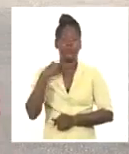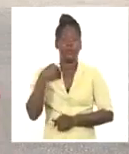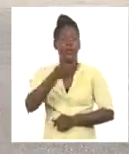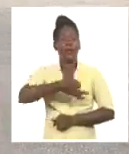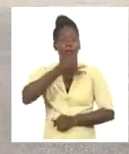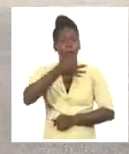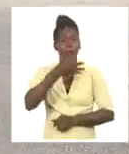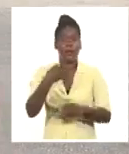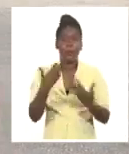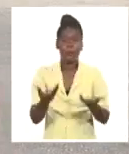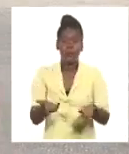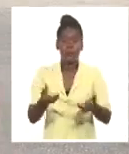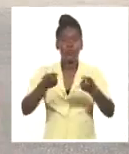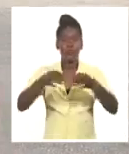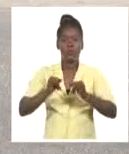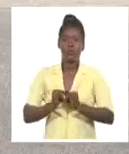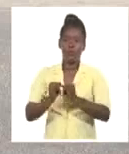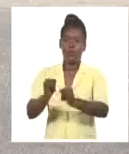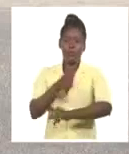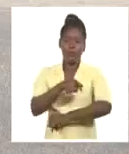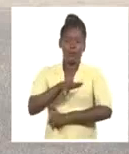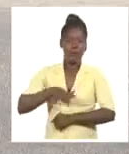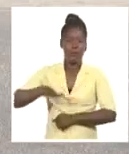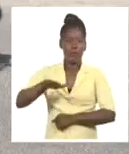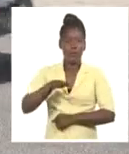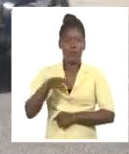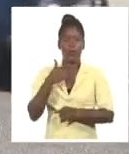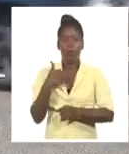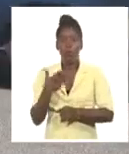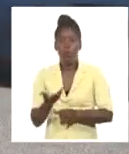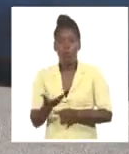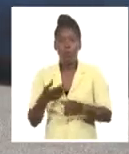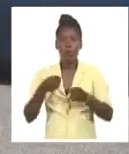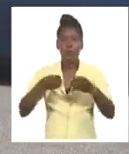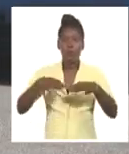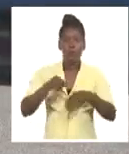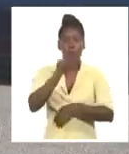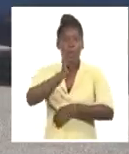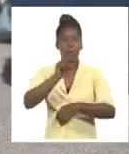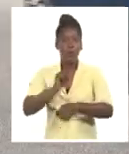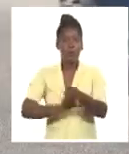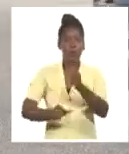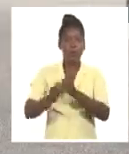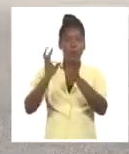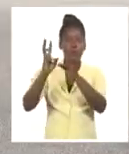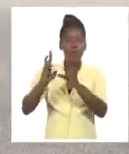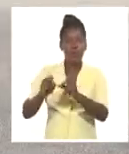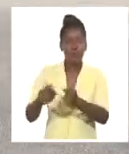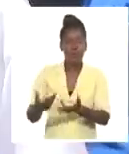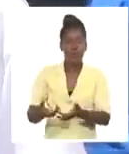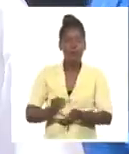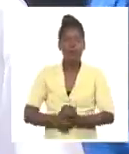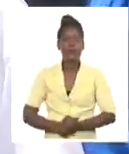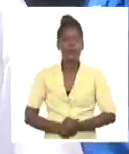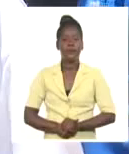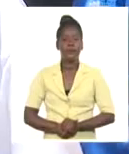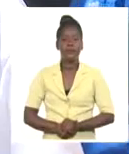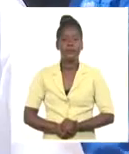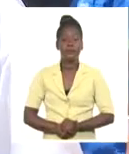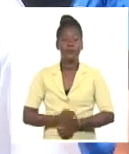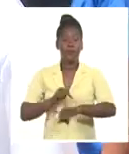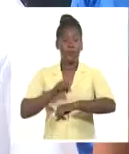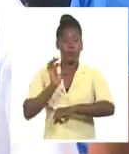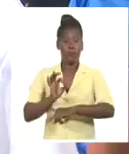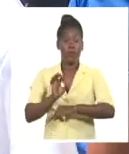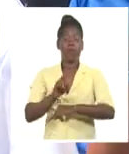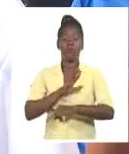han atendido hasta este momento, según los reportes que ya suman en esta institución de salud. En estos momentos se han